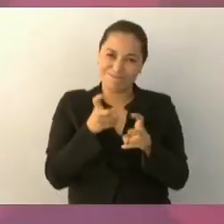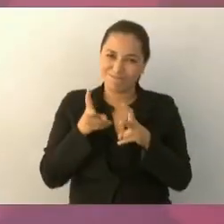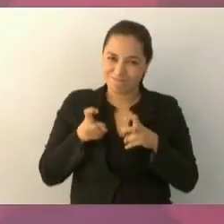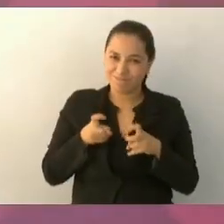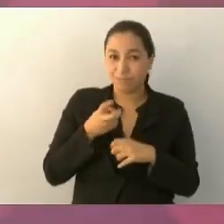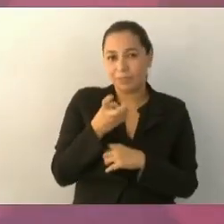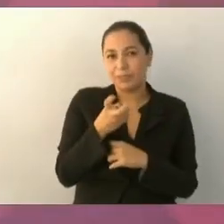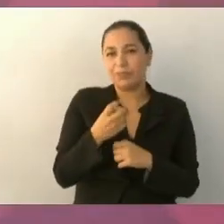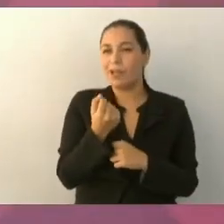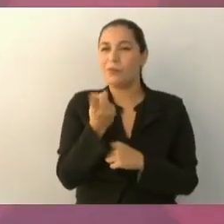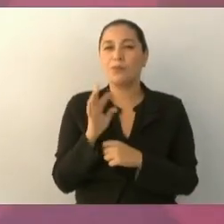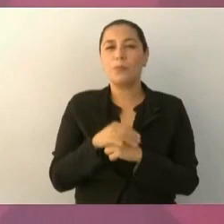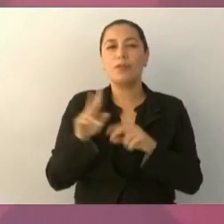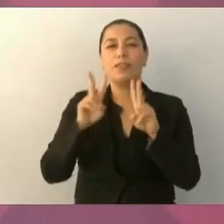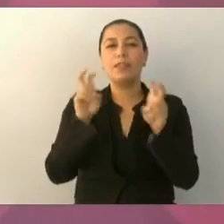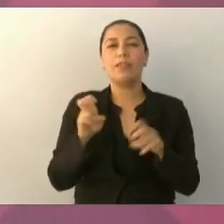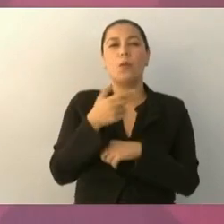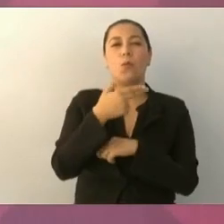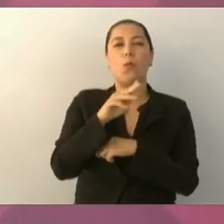el famoso huachicol.